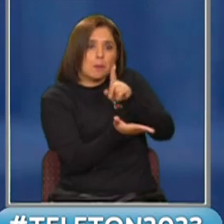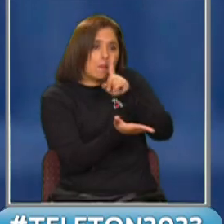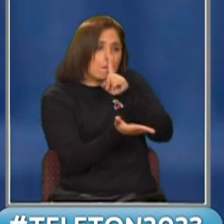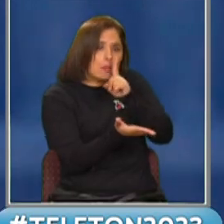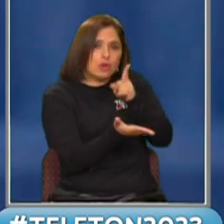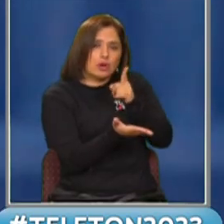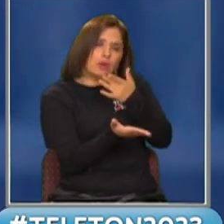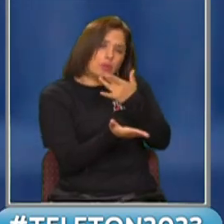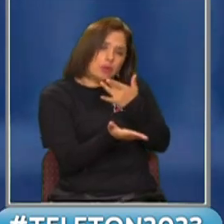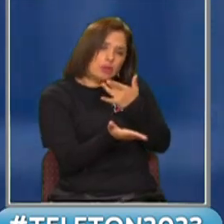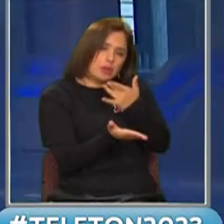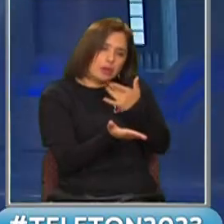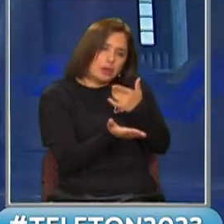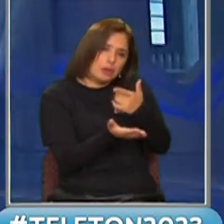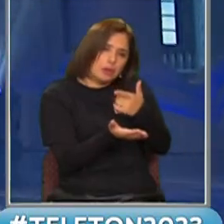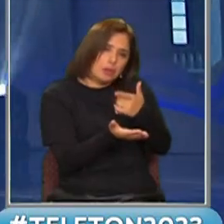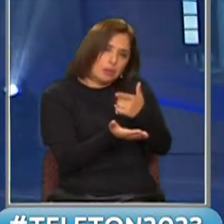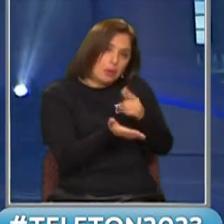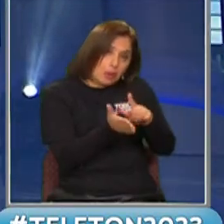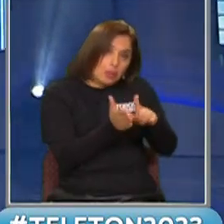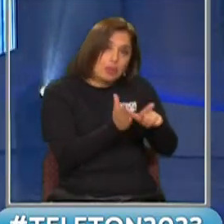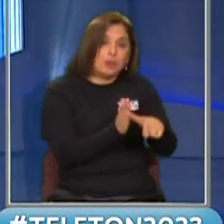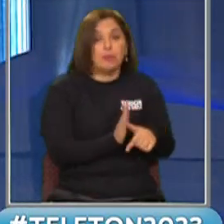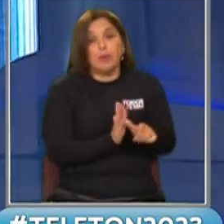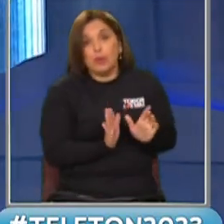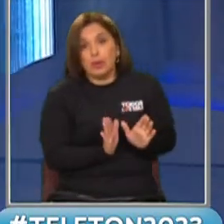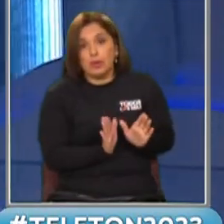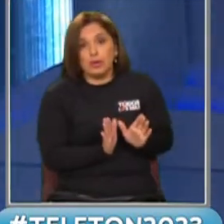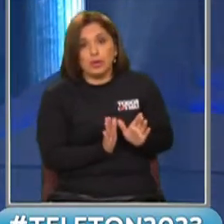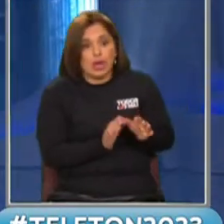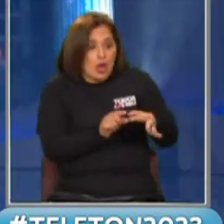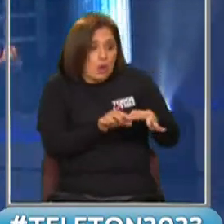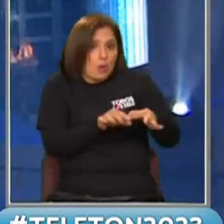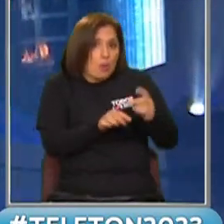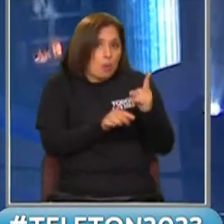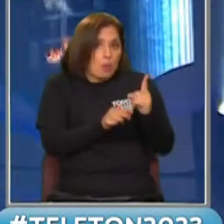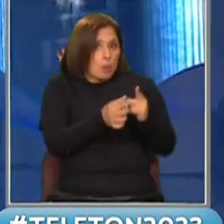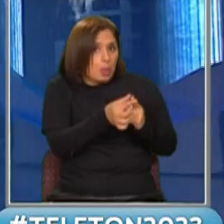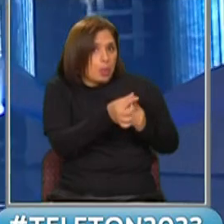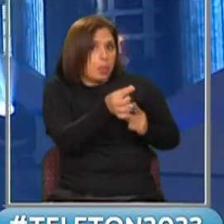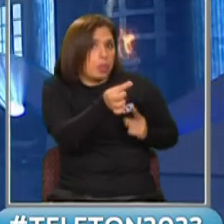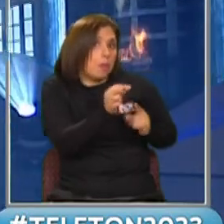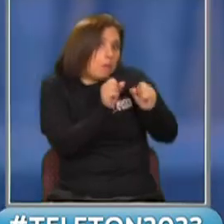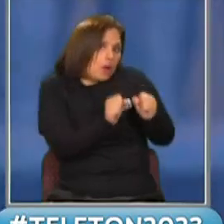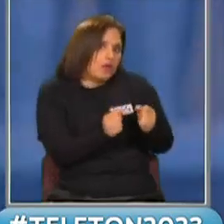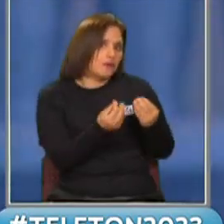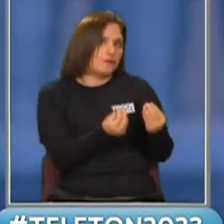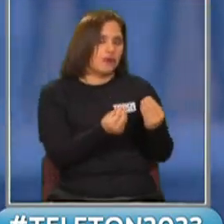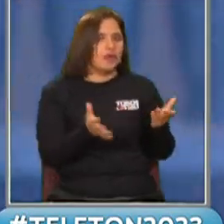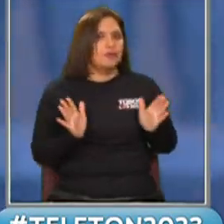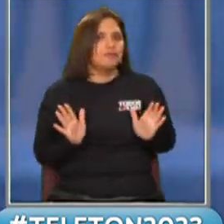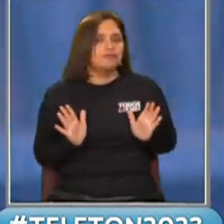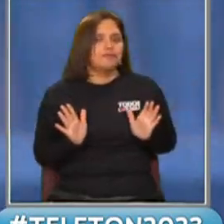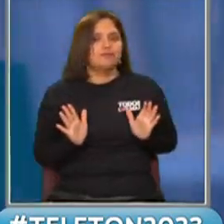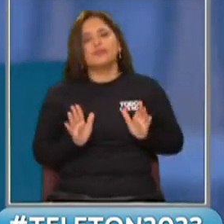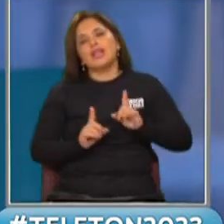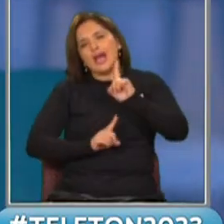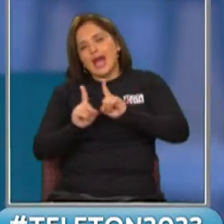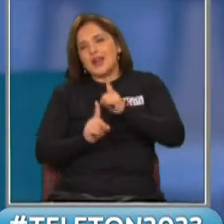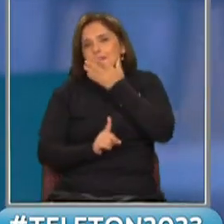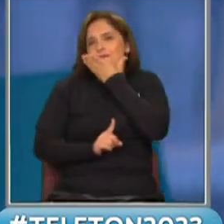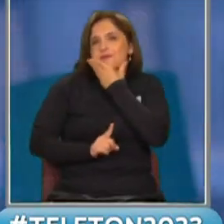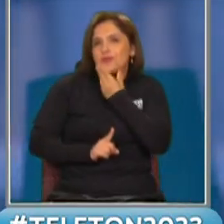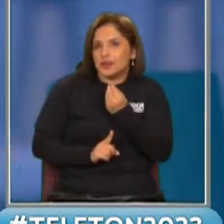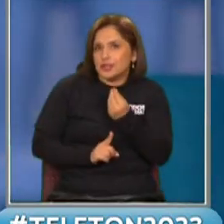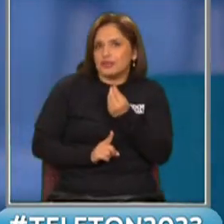alargan un poquito como que igual de repente puede ser buena idea bu y lo Hay cosas muy bonitas